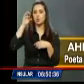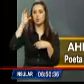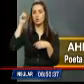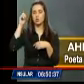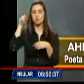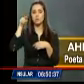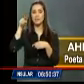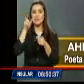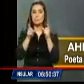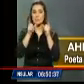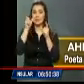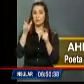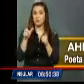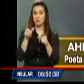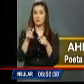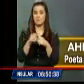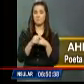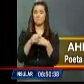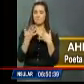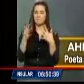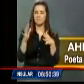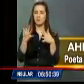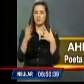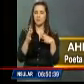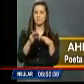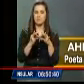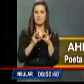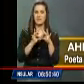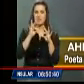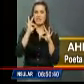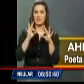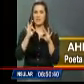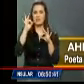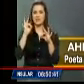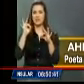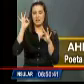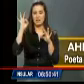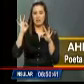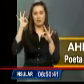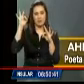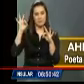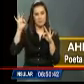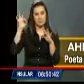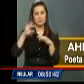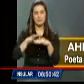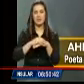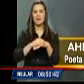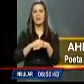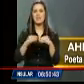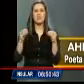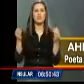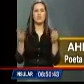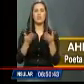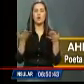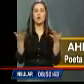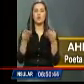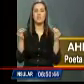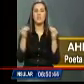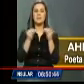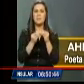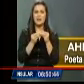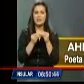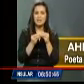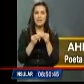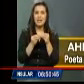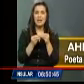1.800.000 habitantes. Es la tasa más alta de la densidad a nivel internacional. Si tienes una piedra del cielo,